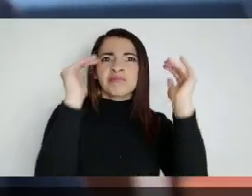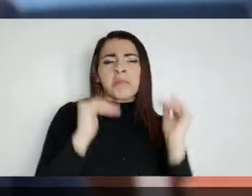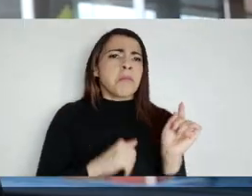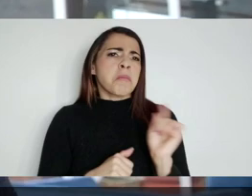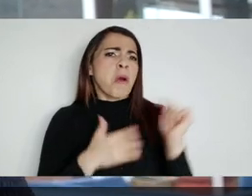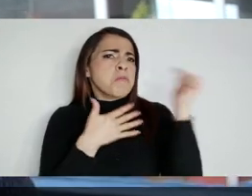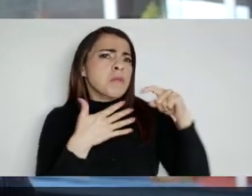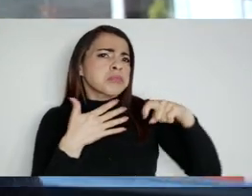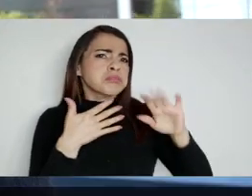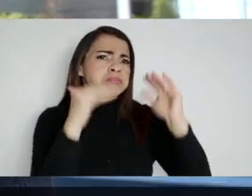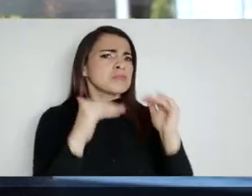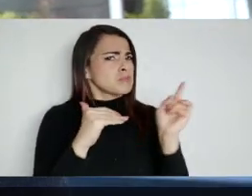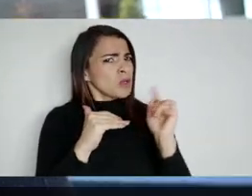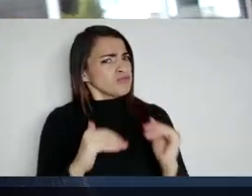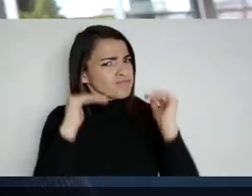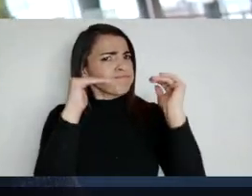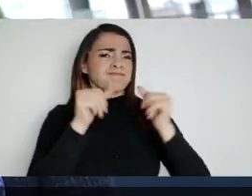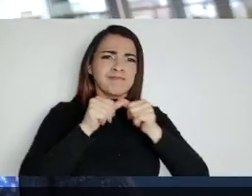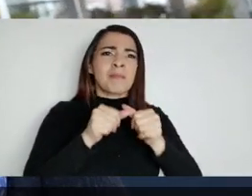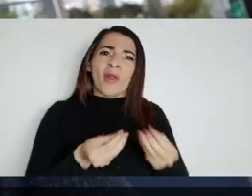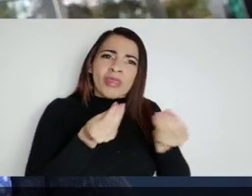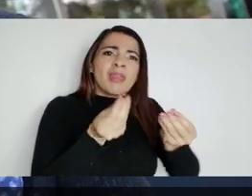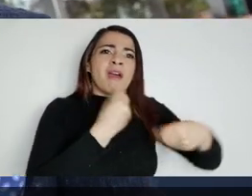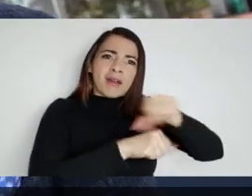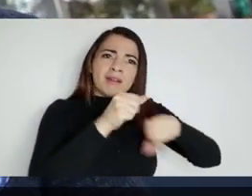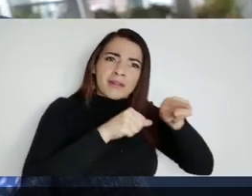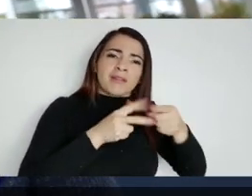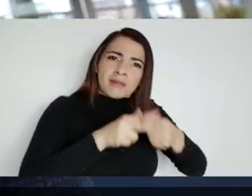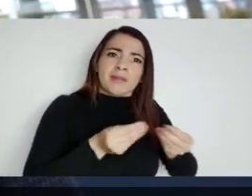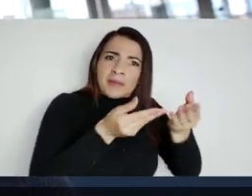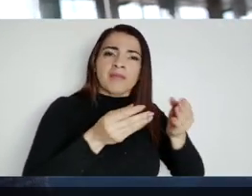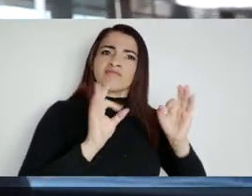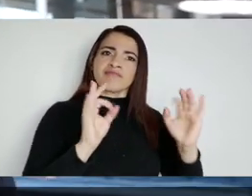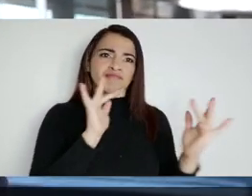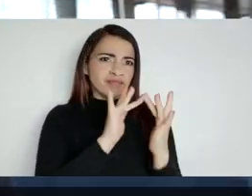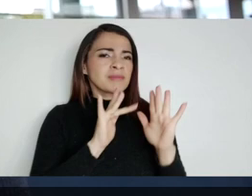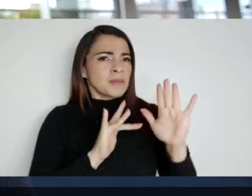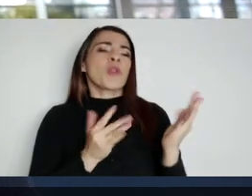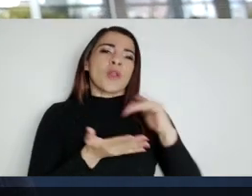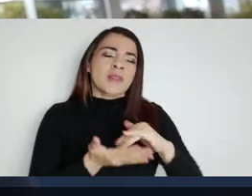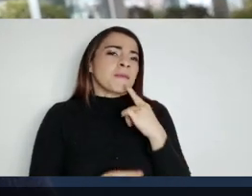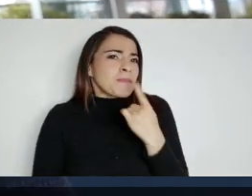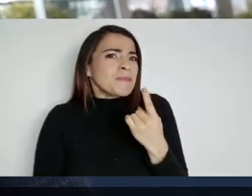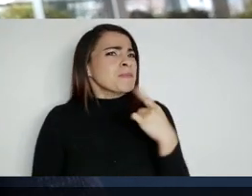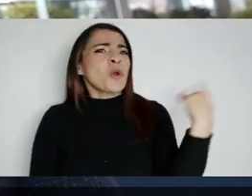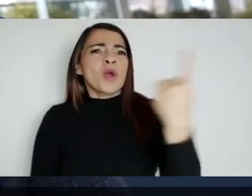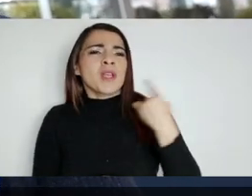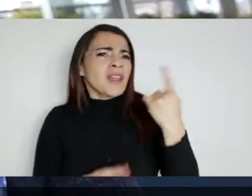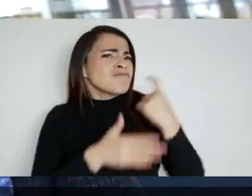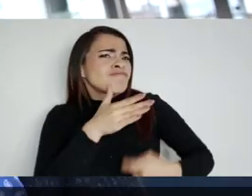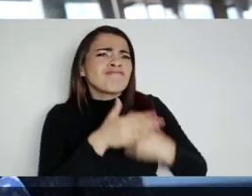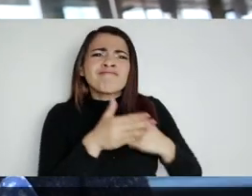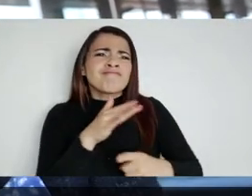requerimientos. Hay que mantenerlos, pero darles las herramientas suficientes para que ellos puedan hacerlo de la mejor manera. Y nuevamente les digo, o sea,